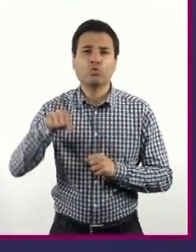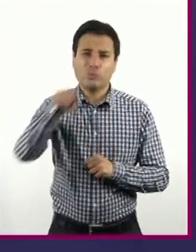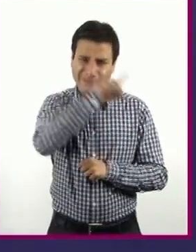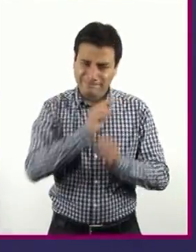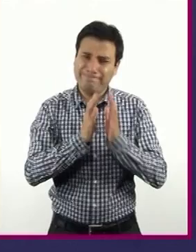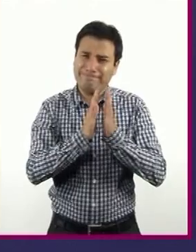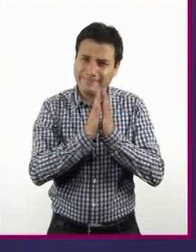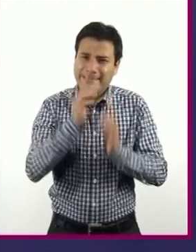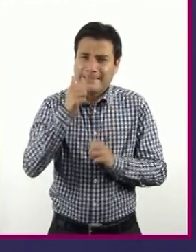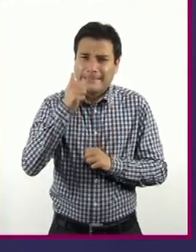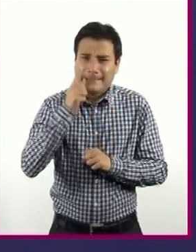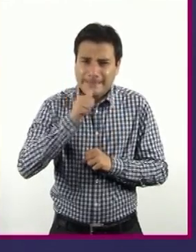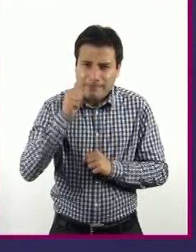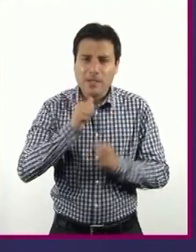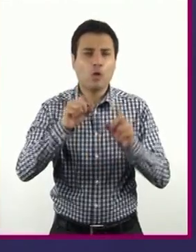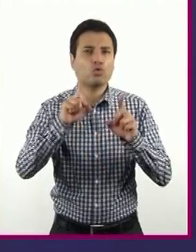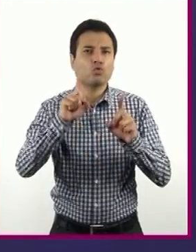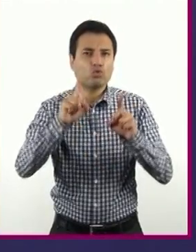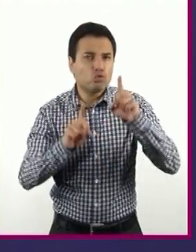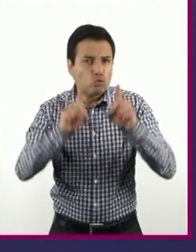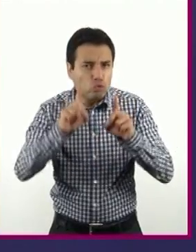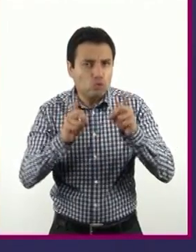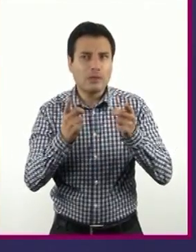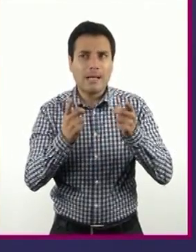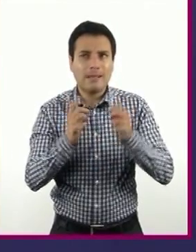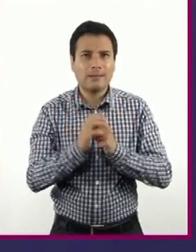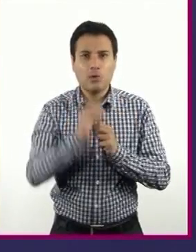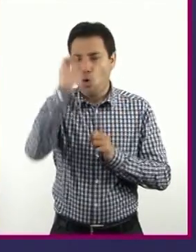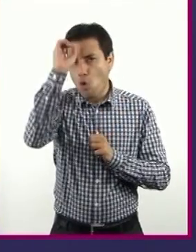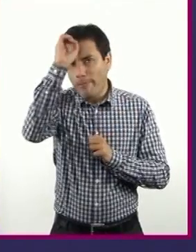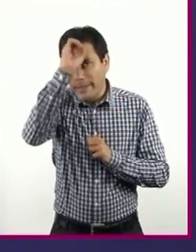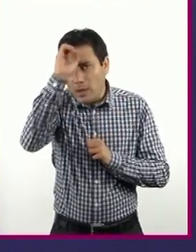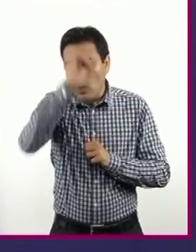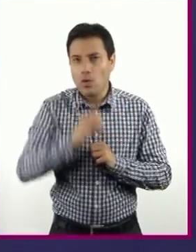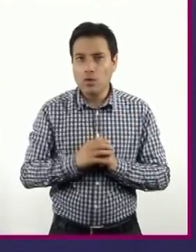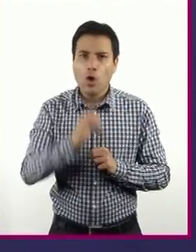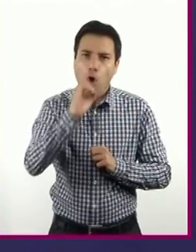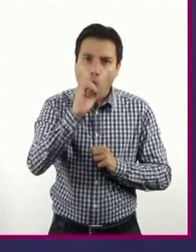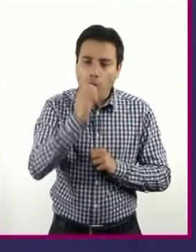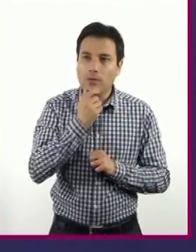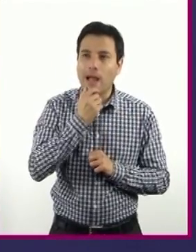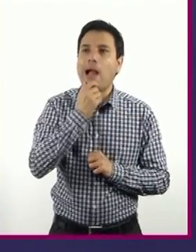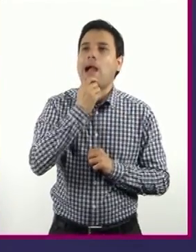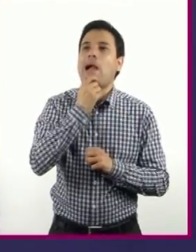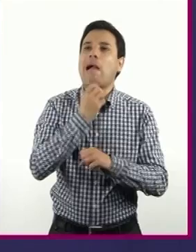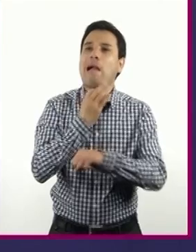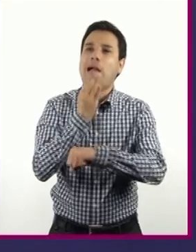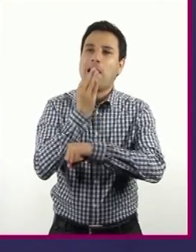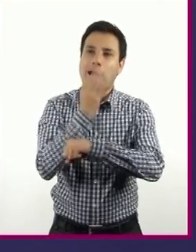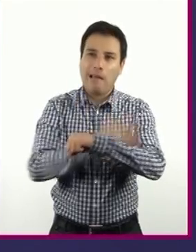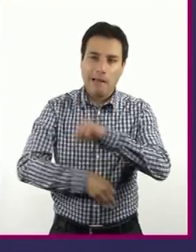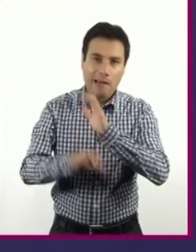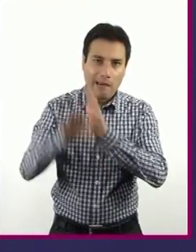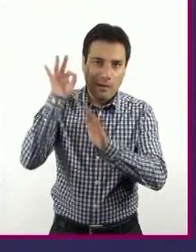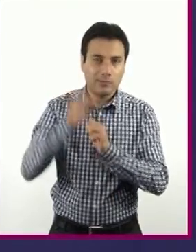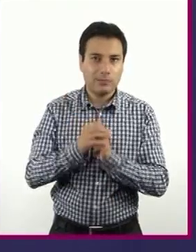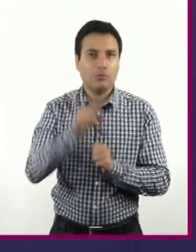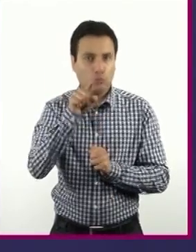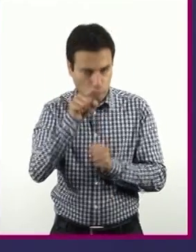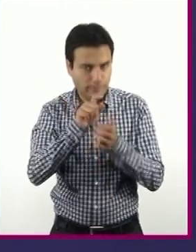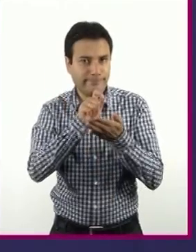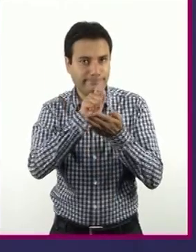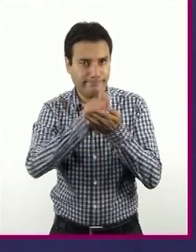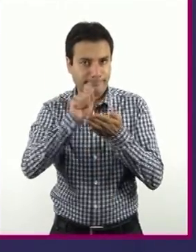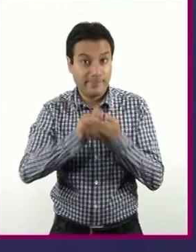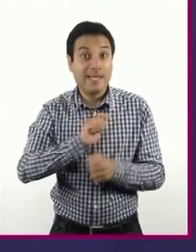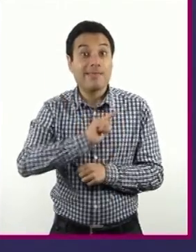nota de cada una de las dudas, observaciones o conclusiones que surjan durante el desarrollo de la sesión para